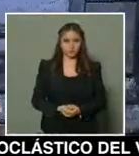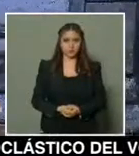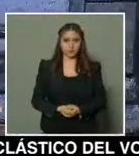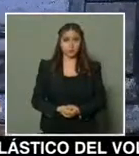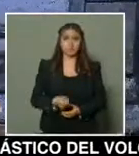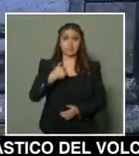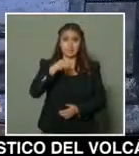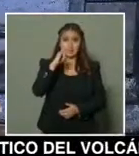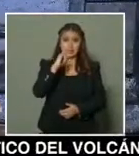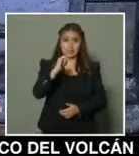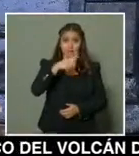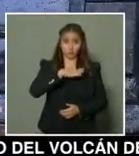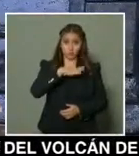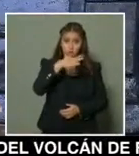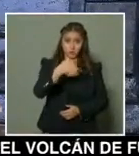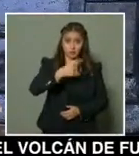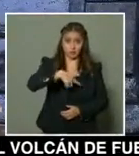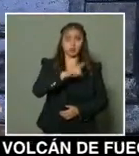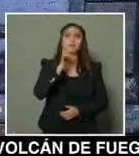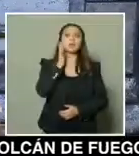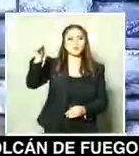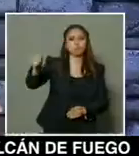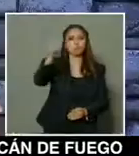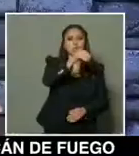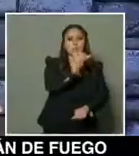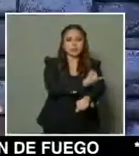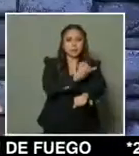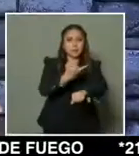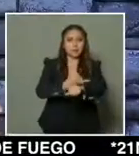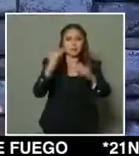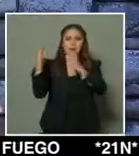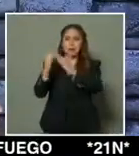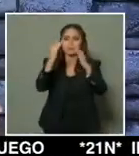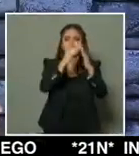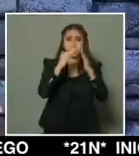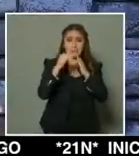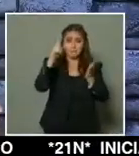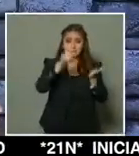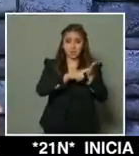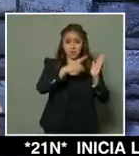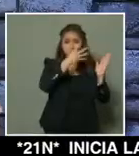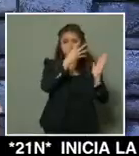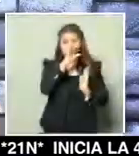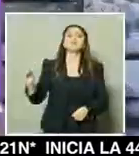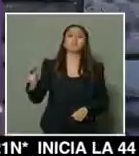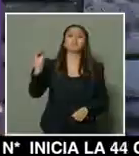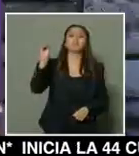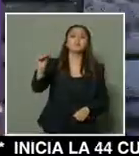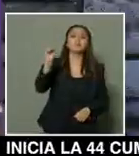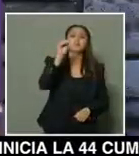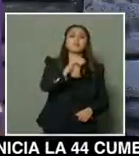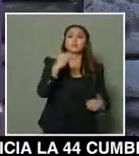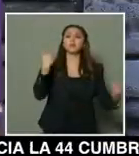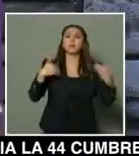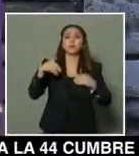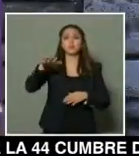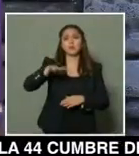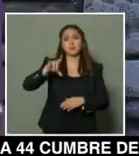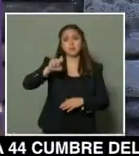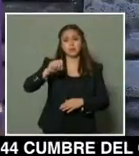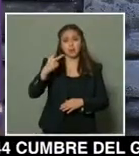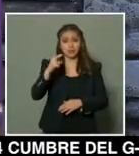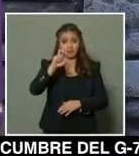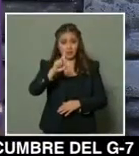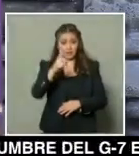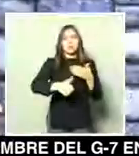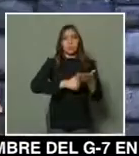para la Ciudad de México, evitar la explotación de los acuíferos, evitar acciones contaminantes y ampliar medidas de seguridad, así como recuperar